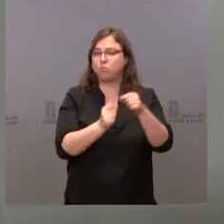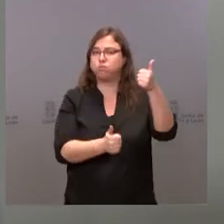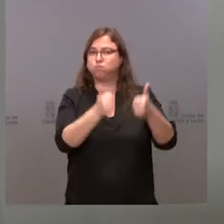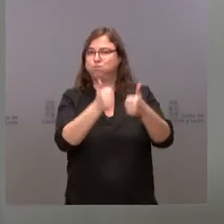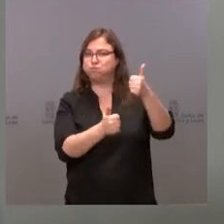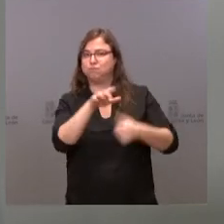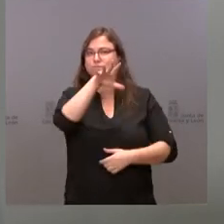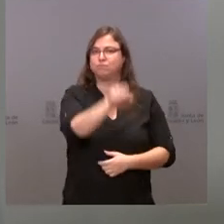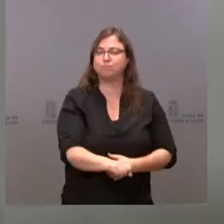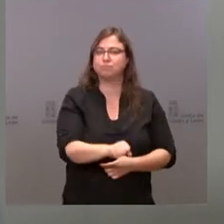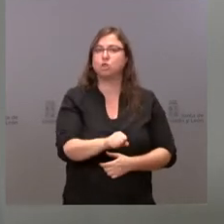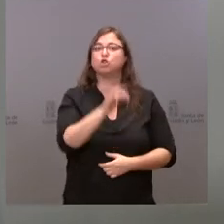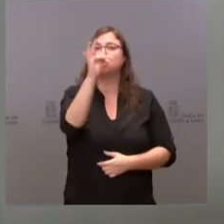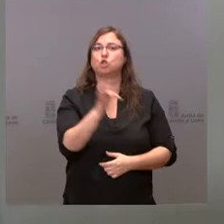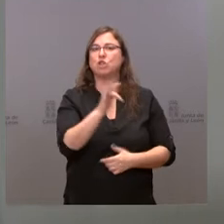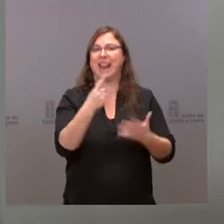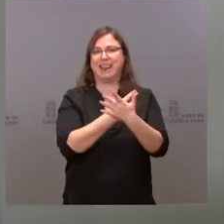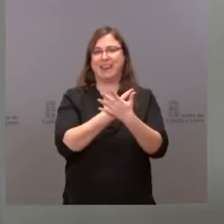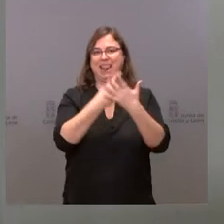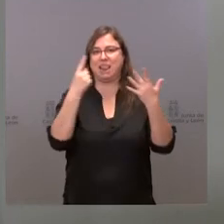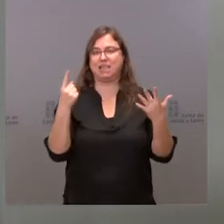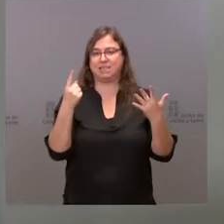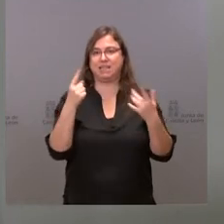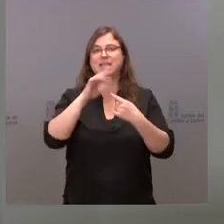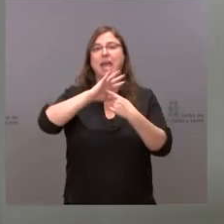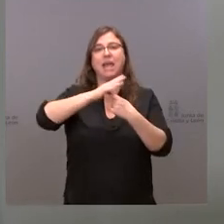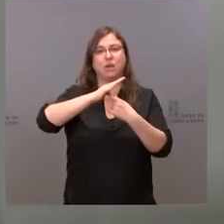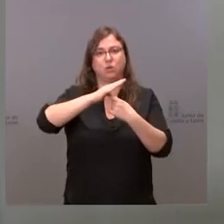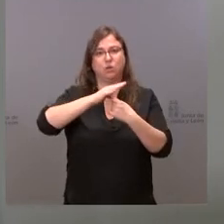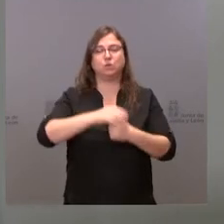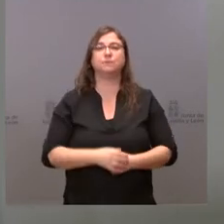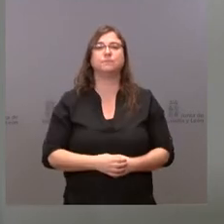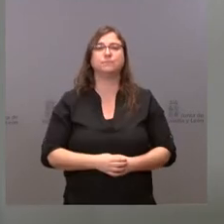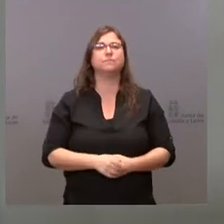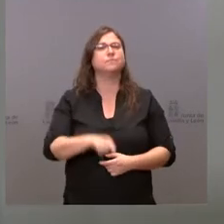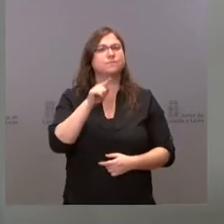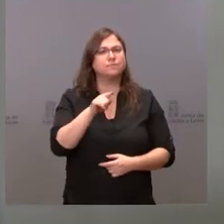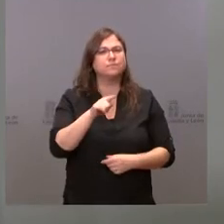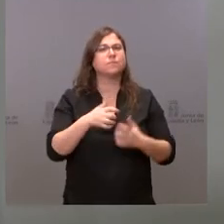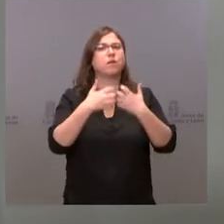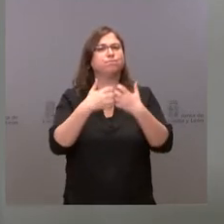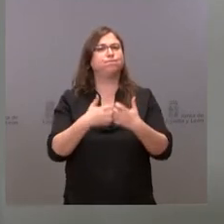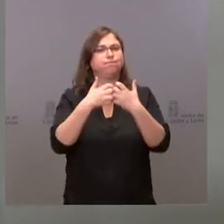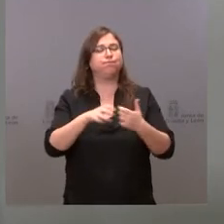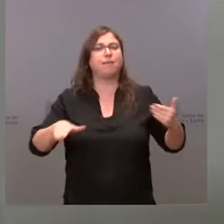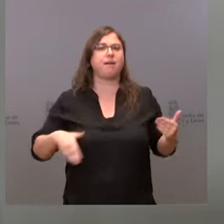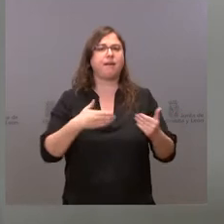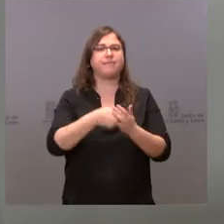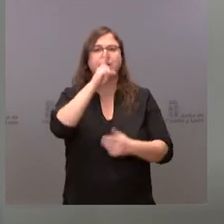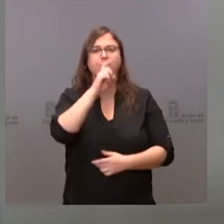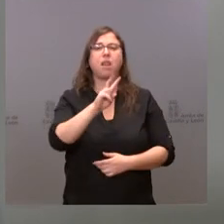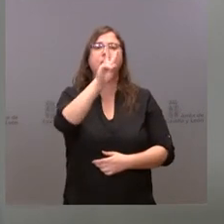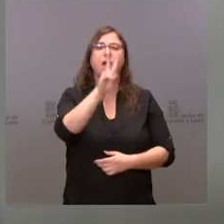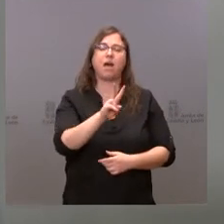obtener un total de 16 helicópteros que tendrán su funcionamiento hasta el año 2025